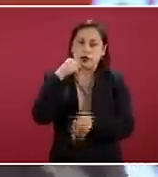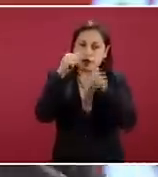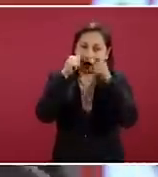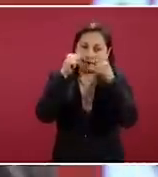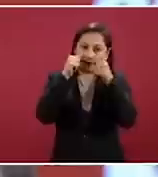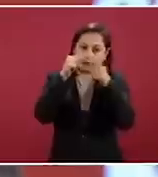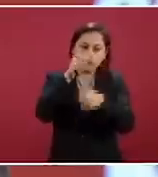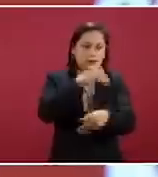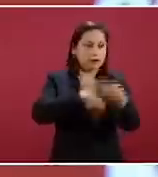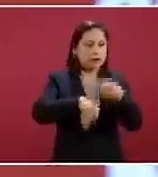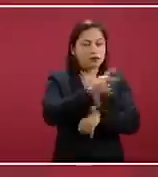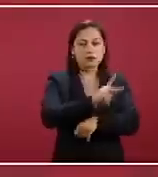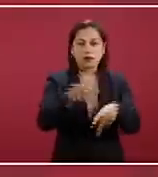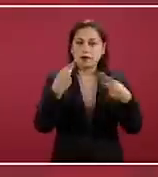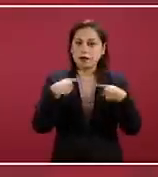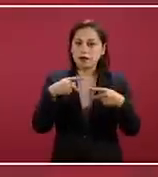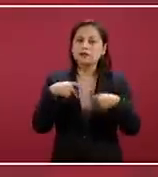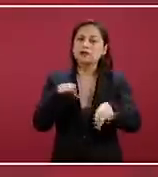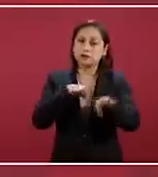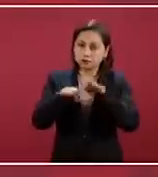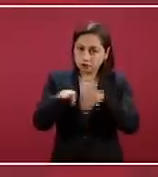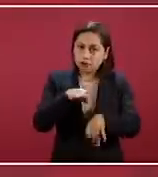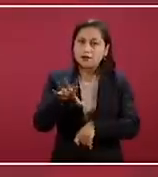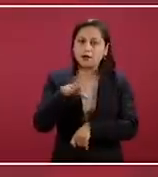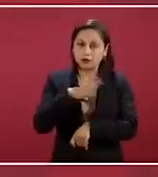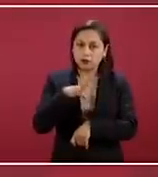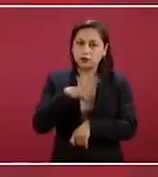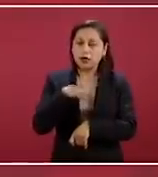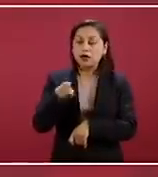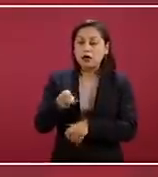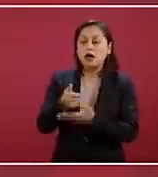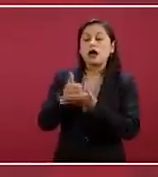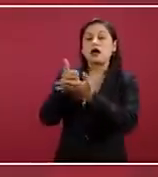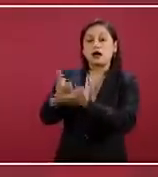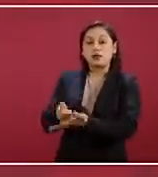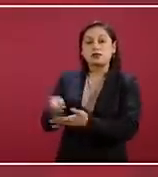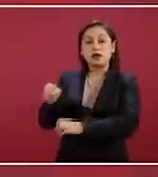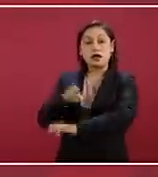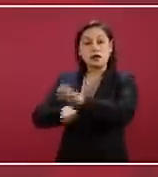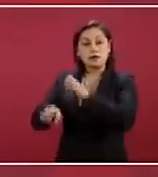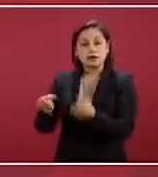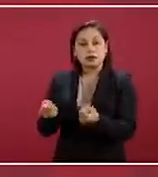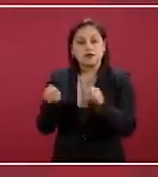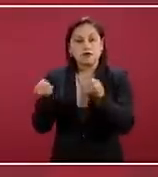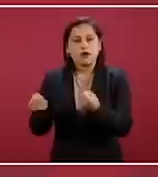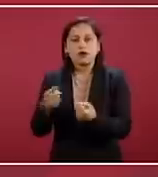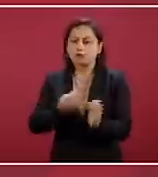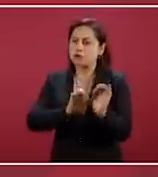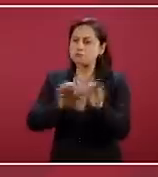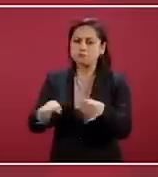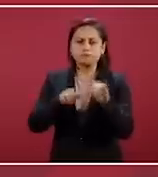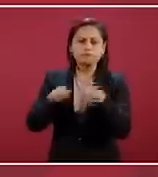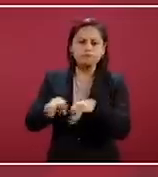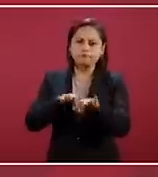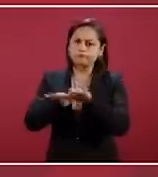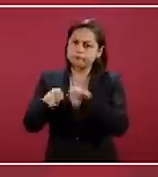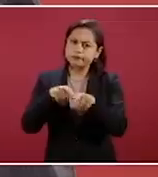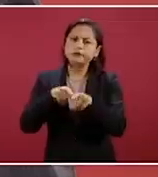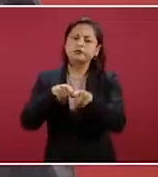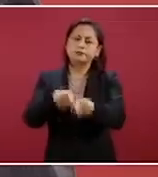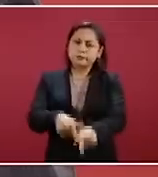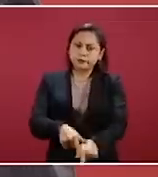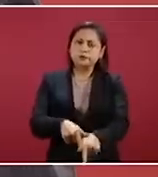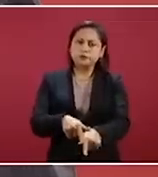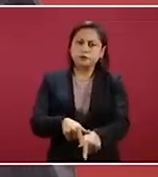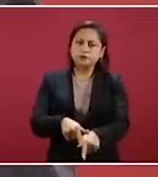vez estén más fuertes las empresas y que se abran nuevas empresas, porque es abrir